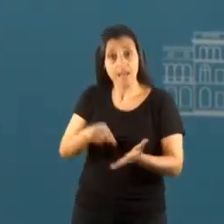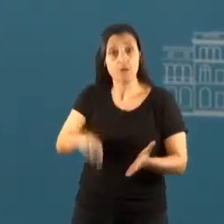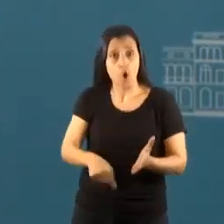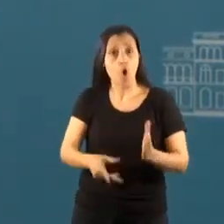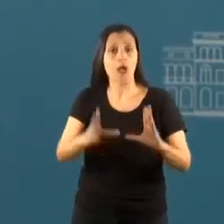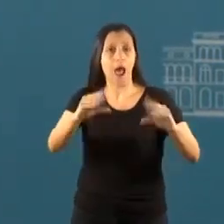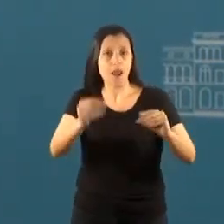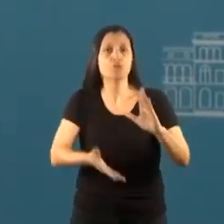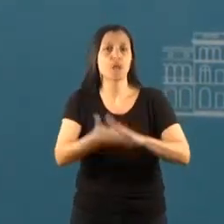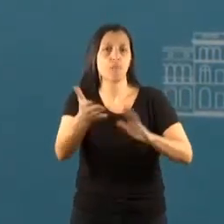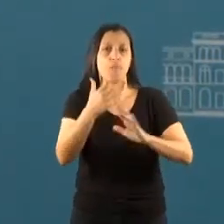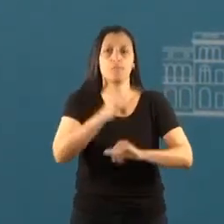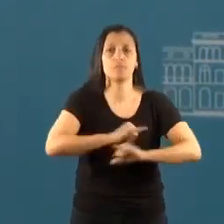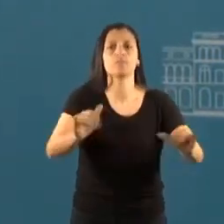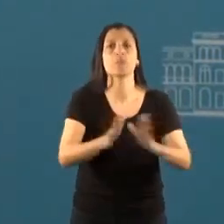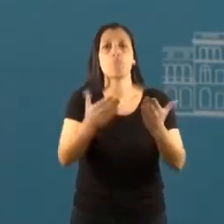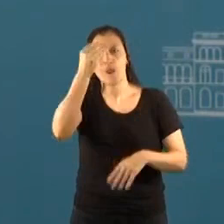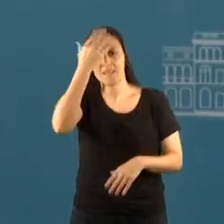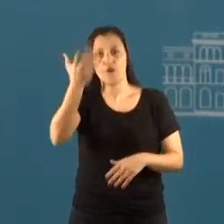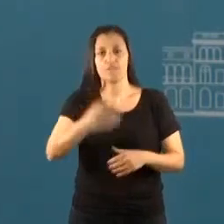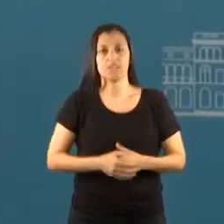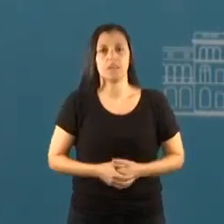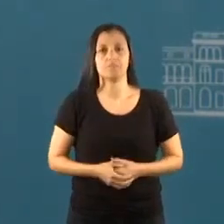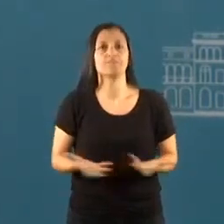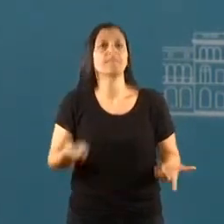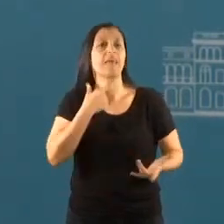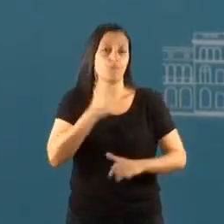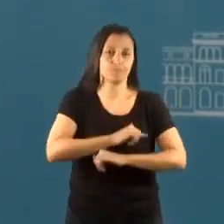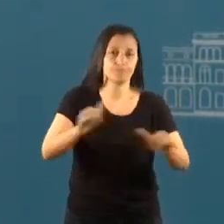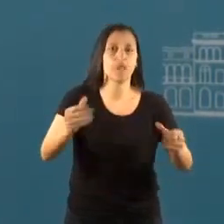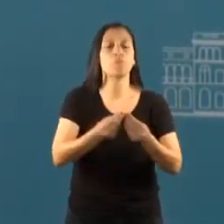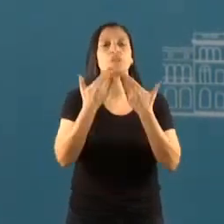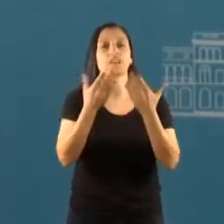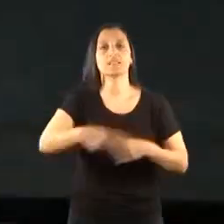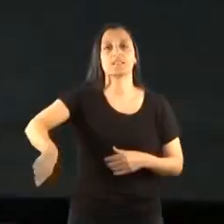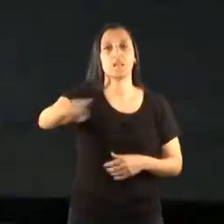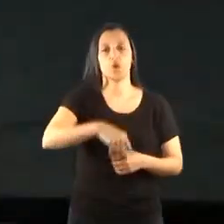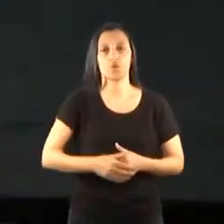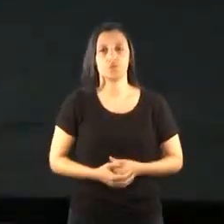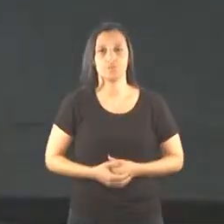publicado en las próximas horas en el Boletín Oficial. Era lo que quería transmitirles. Muchas gracias.